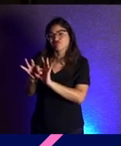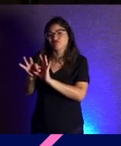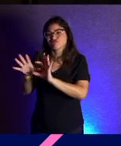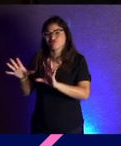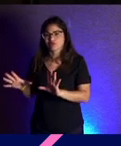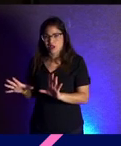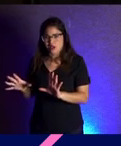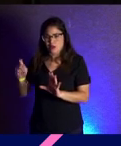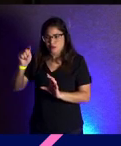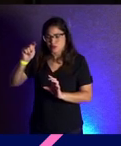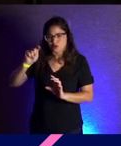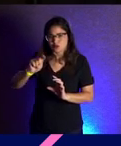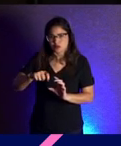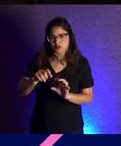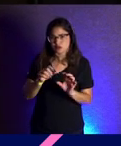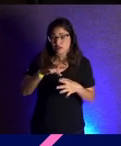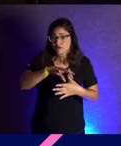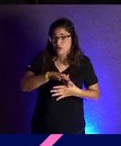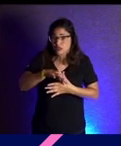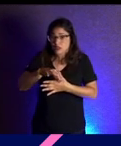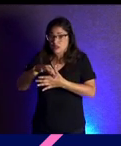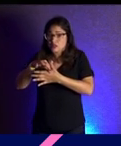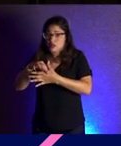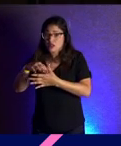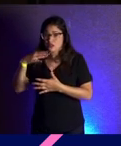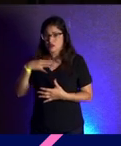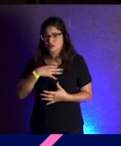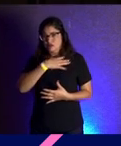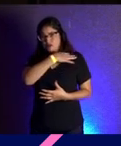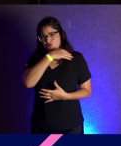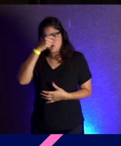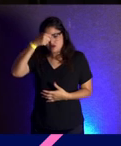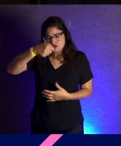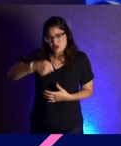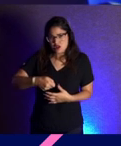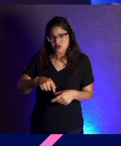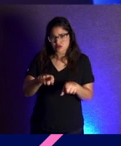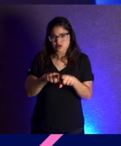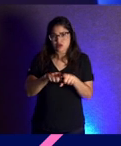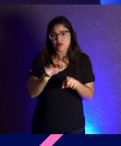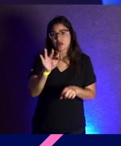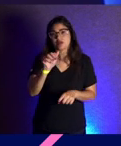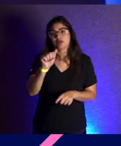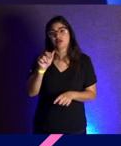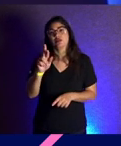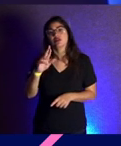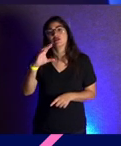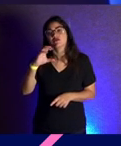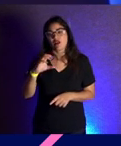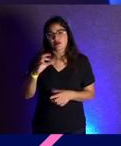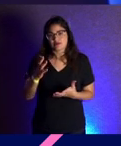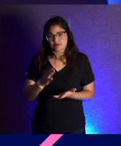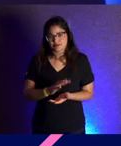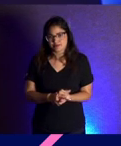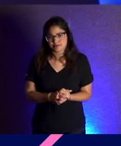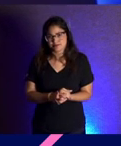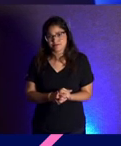liderazgo de la ejército y también del PAC. Se llama la JEP, la jurisdicción especial para el